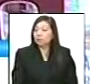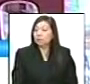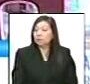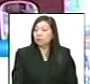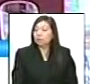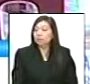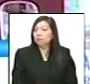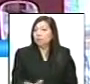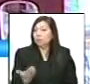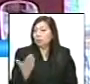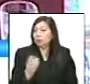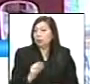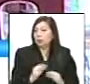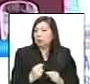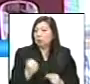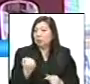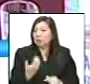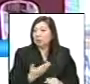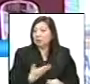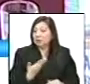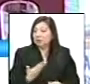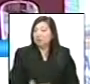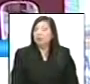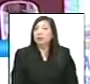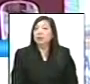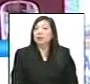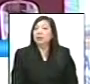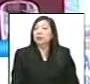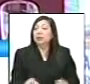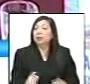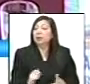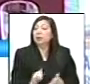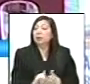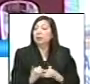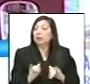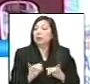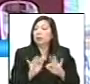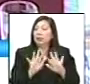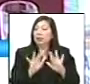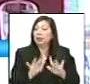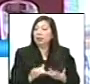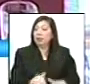de esa delegación de poder que confiere el pueblo de acuerdo a cómo quedaría en este artículo.